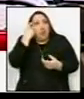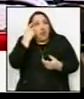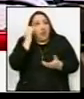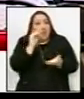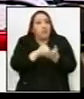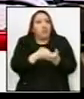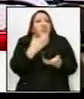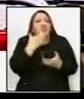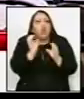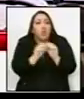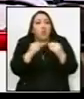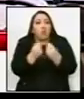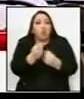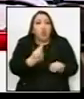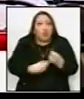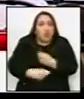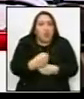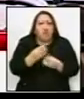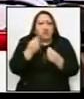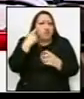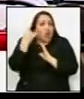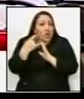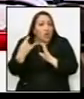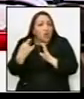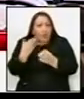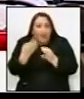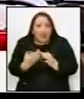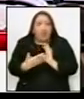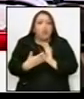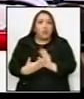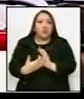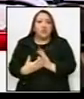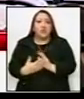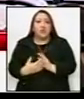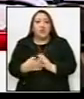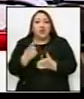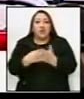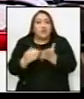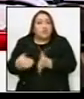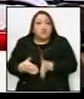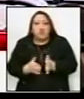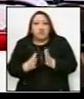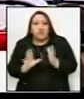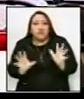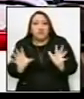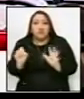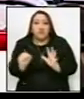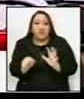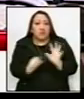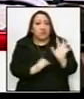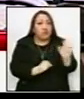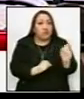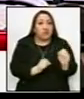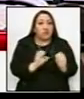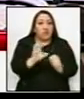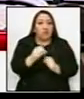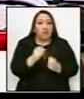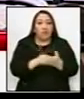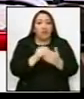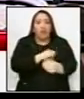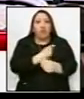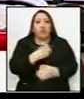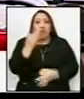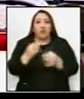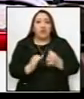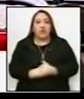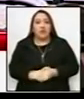caso? Si hay audios que muestran que estaban orientados a capturar el Poder